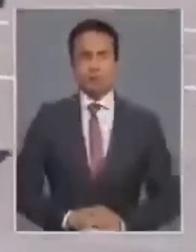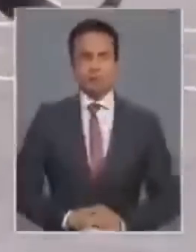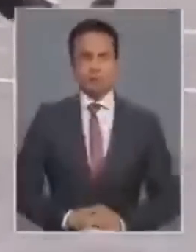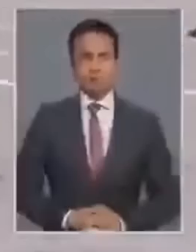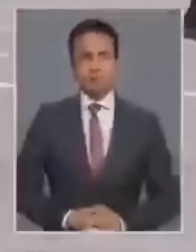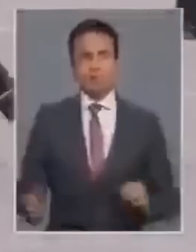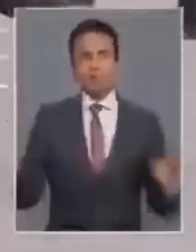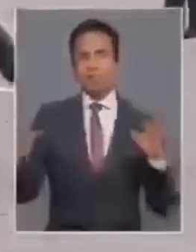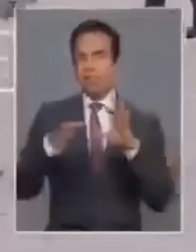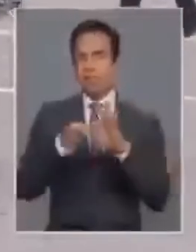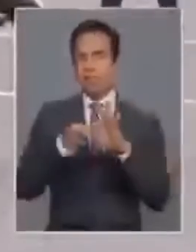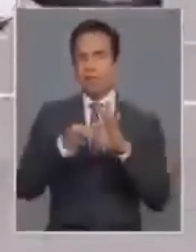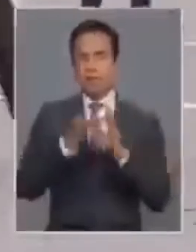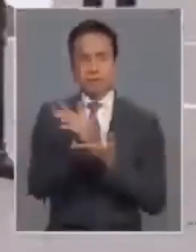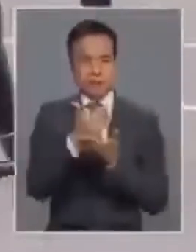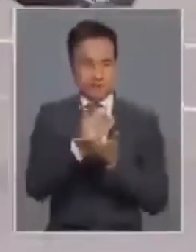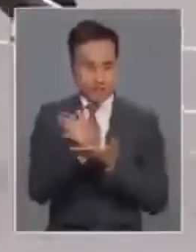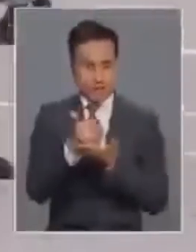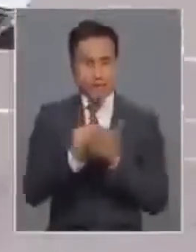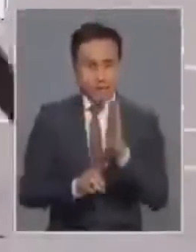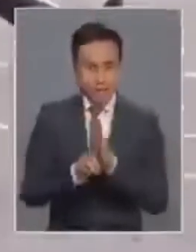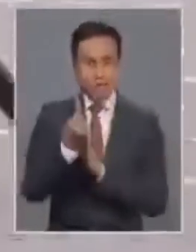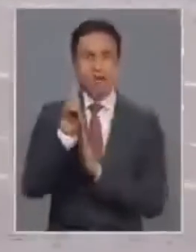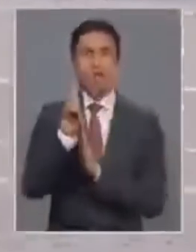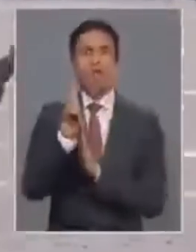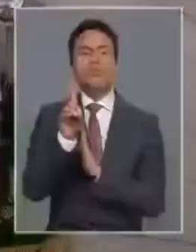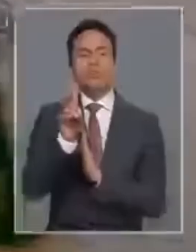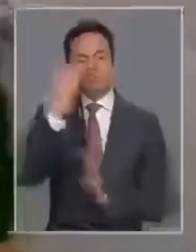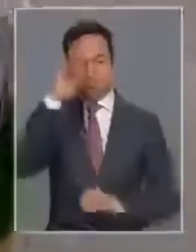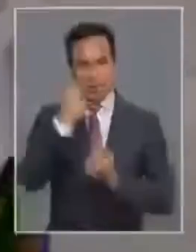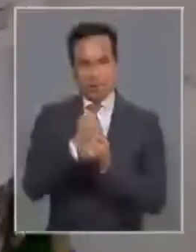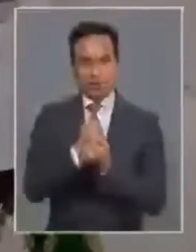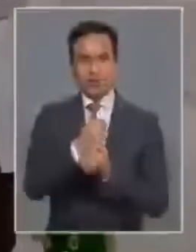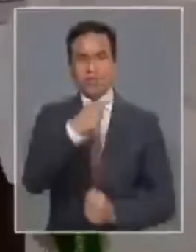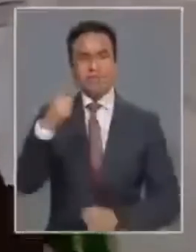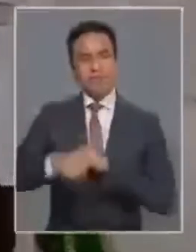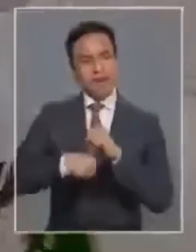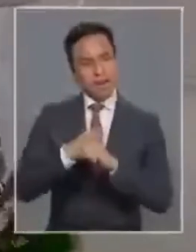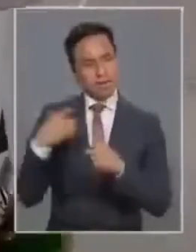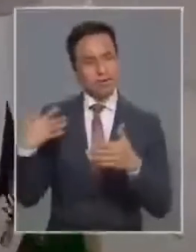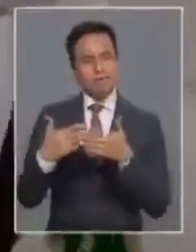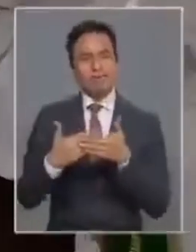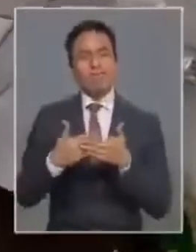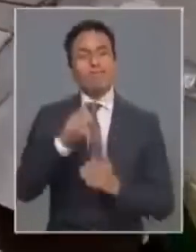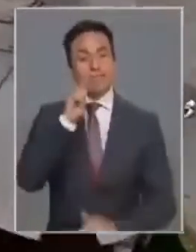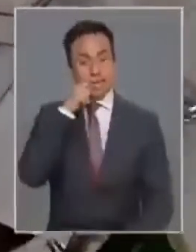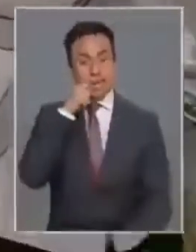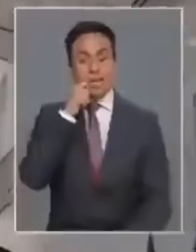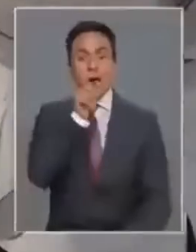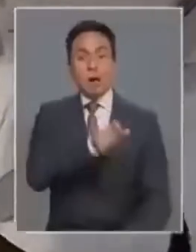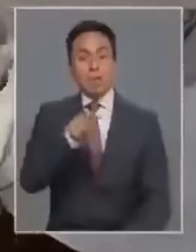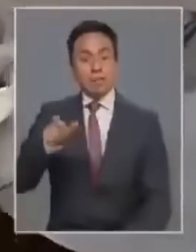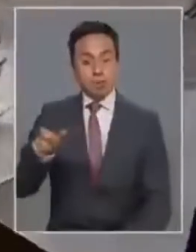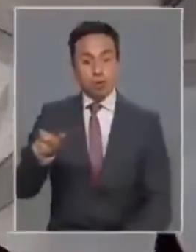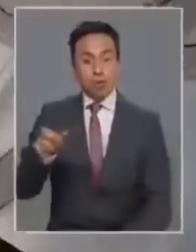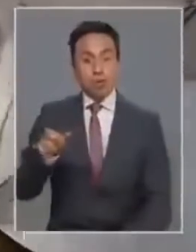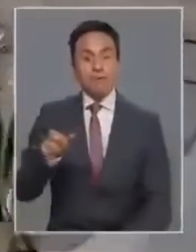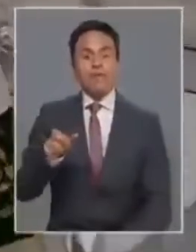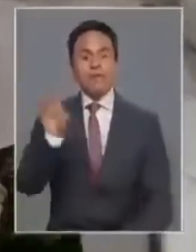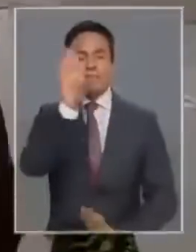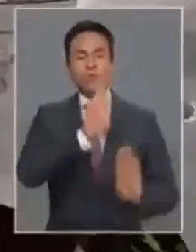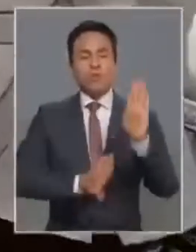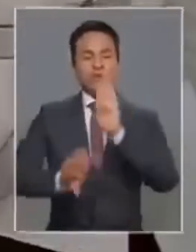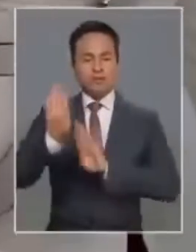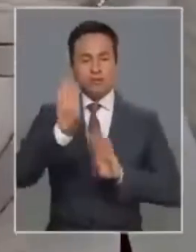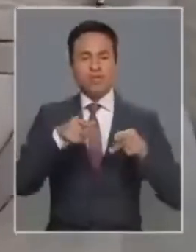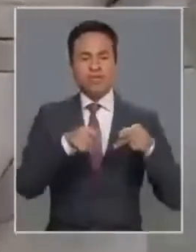En sintonía con el Plan Estratégico de Desarrollo Carabinero del Centenario, en el cual las personas y la